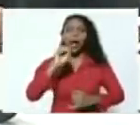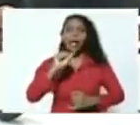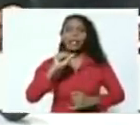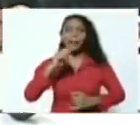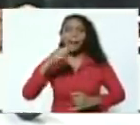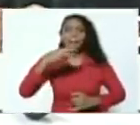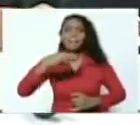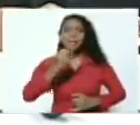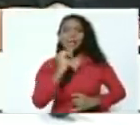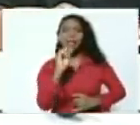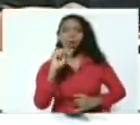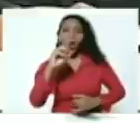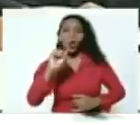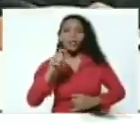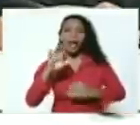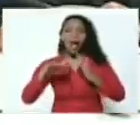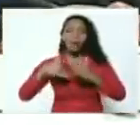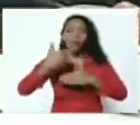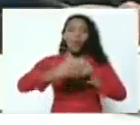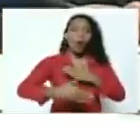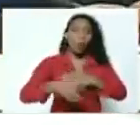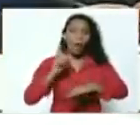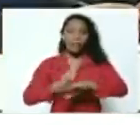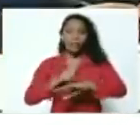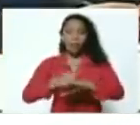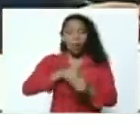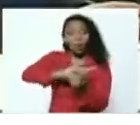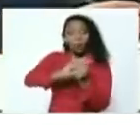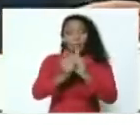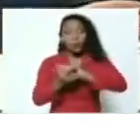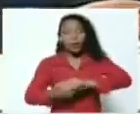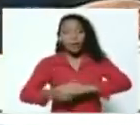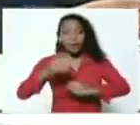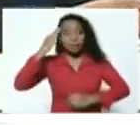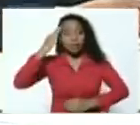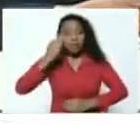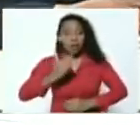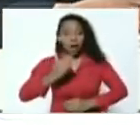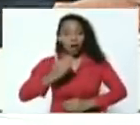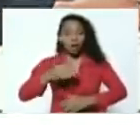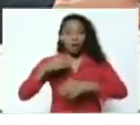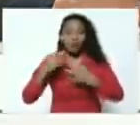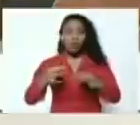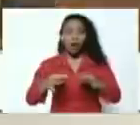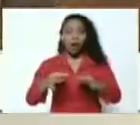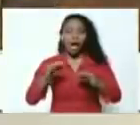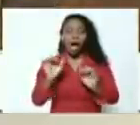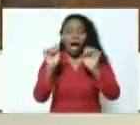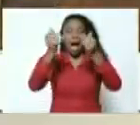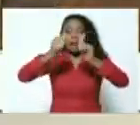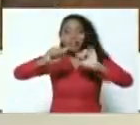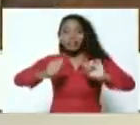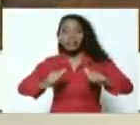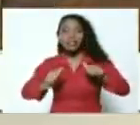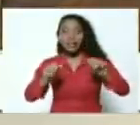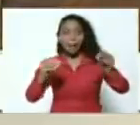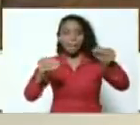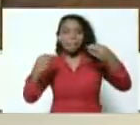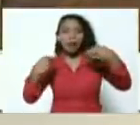y que luego al pasar del tiempo se convirtió de soldado a artista plástico, a